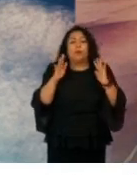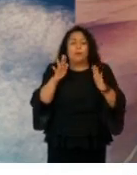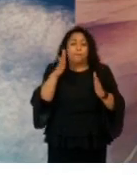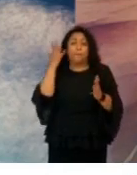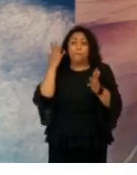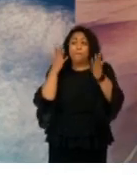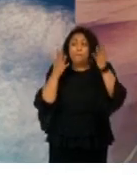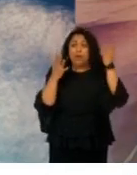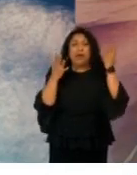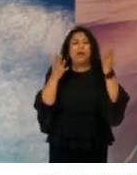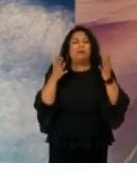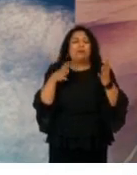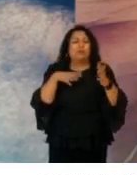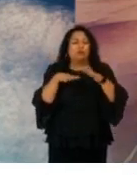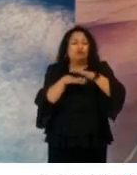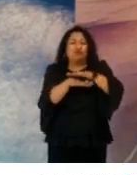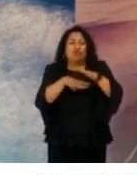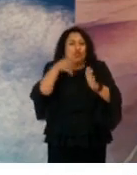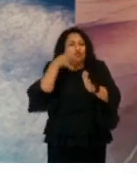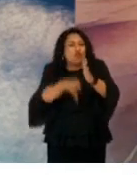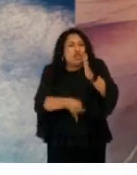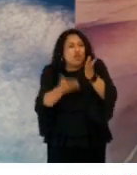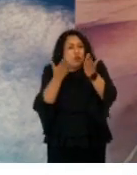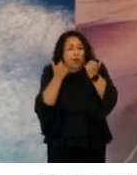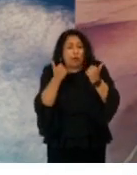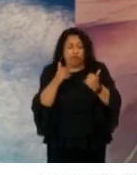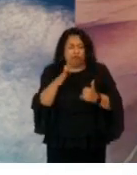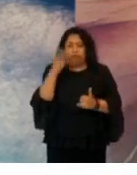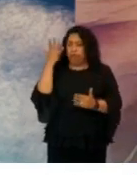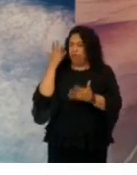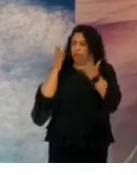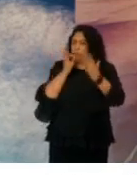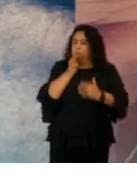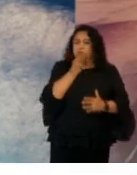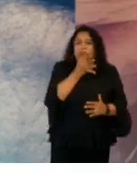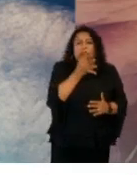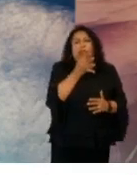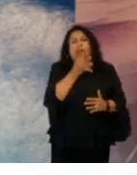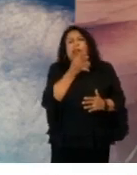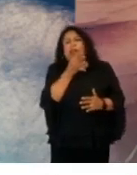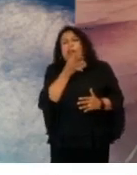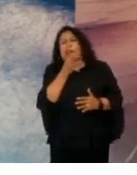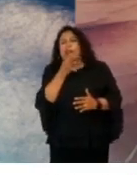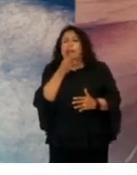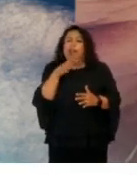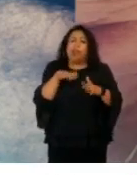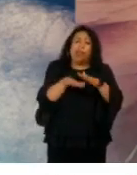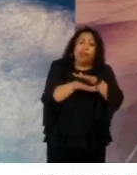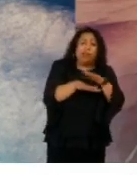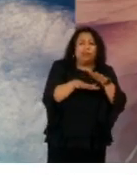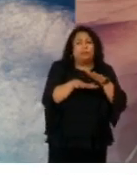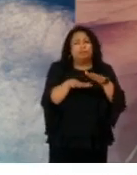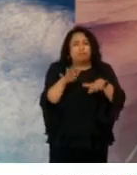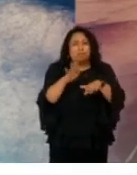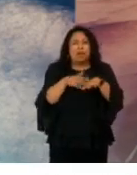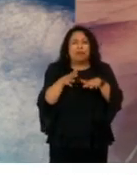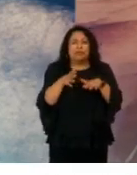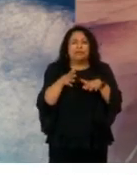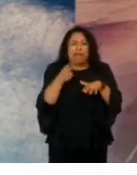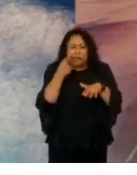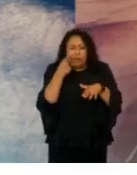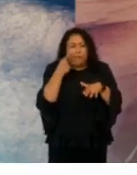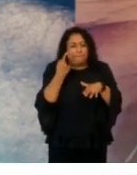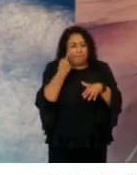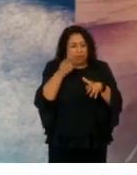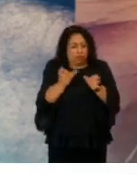muy veloz tiende a ser superficial, y cuando uno es muy veloz y tiende a ser superficial es más propenso a la polarización, es decir,